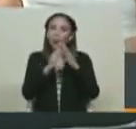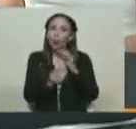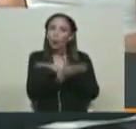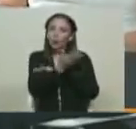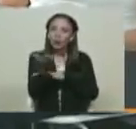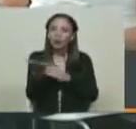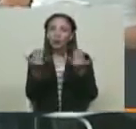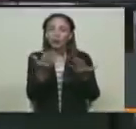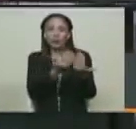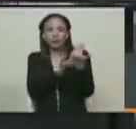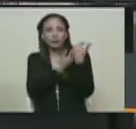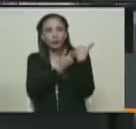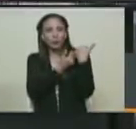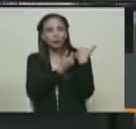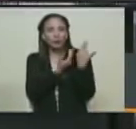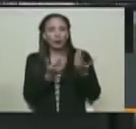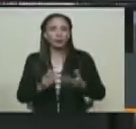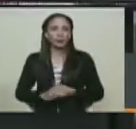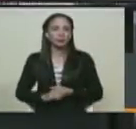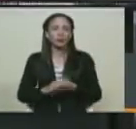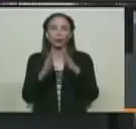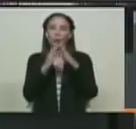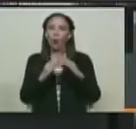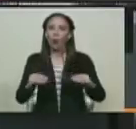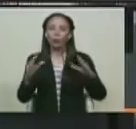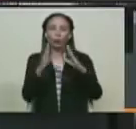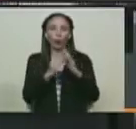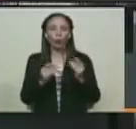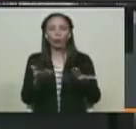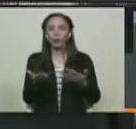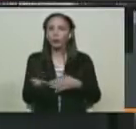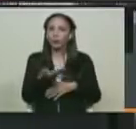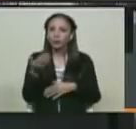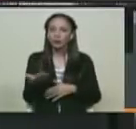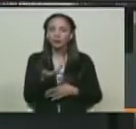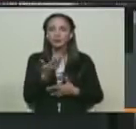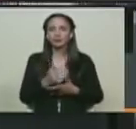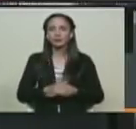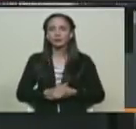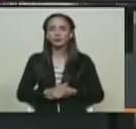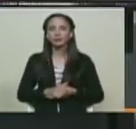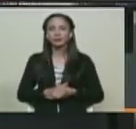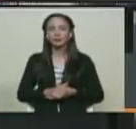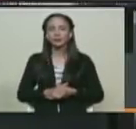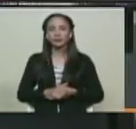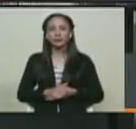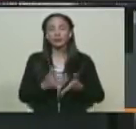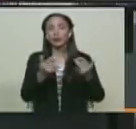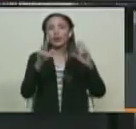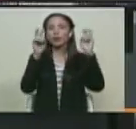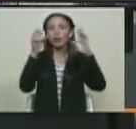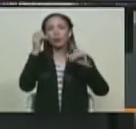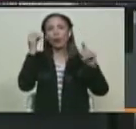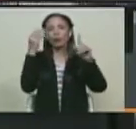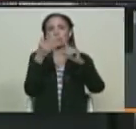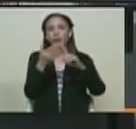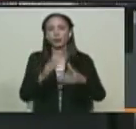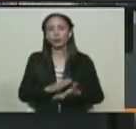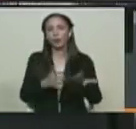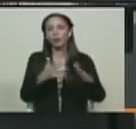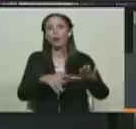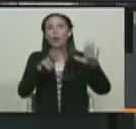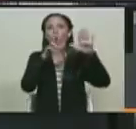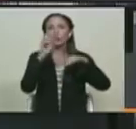pónganse, todos pónganse en esta prioridad. Barrio adentro, una nueva etapa, con 800